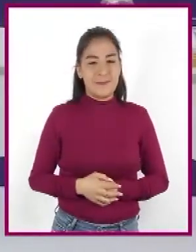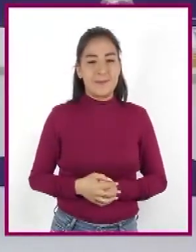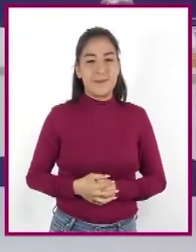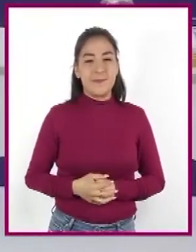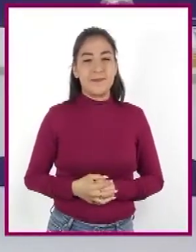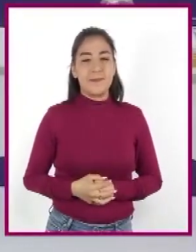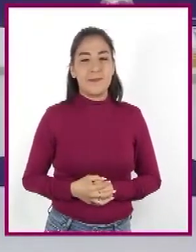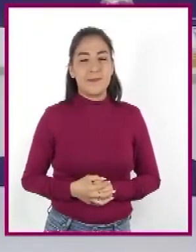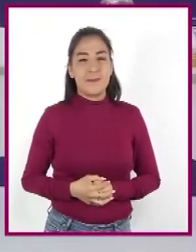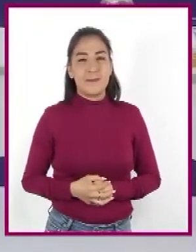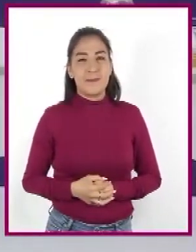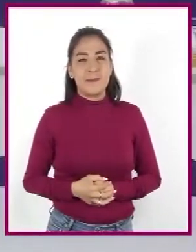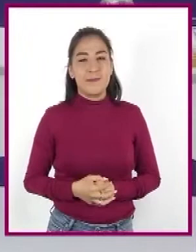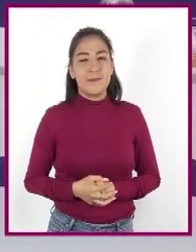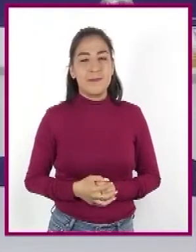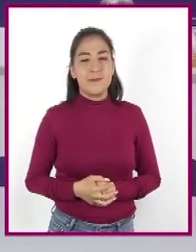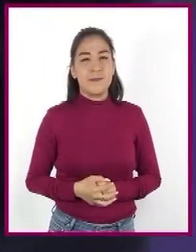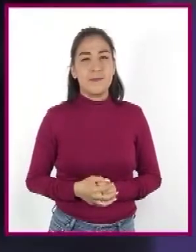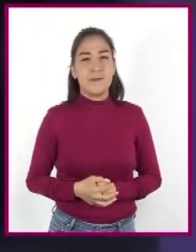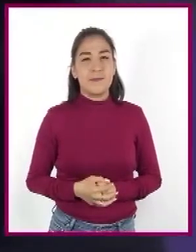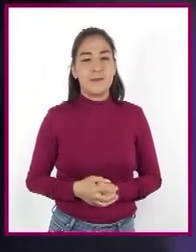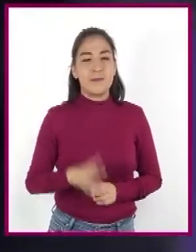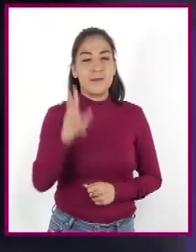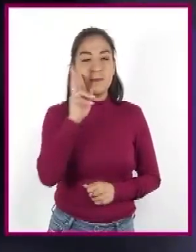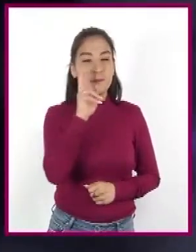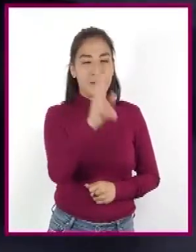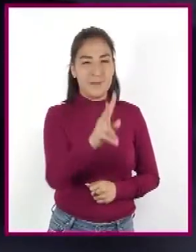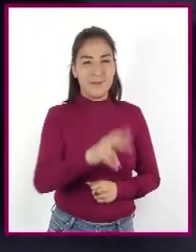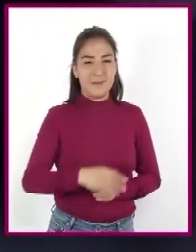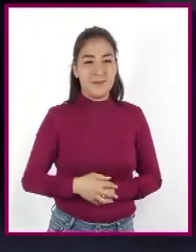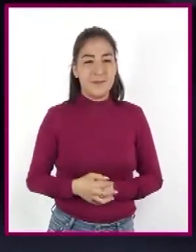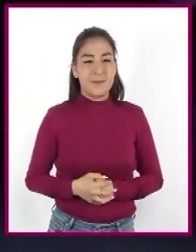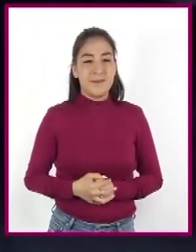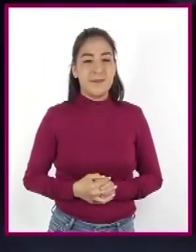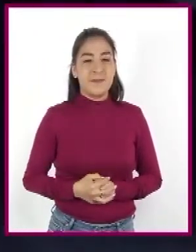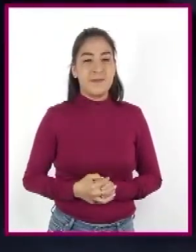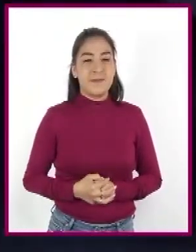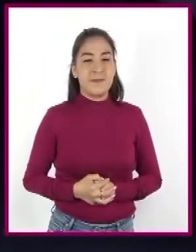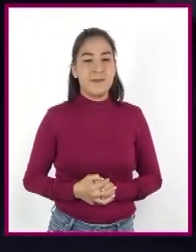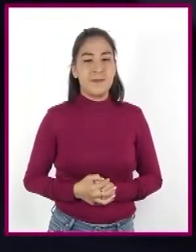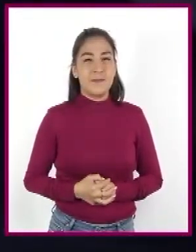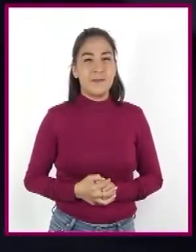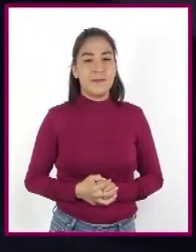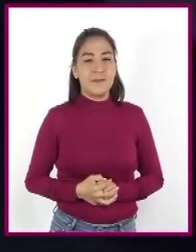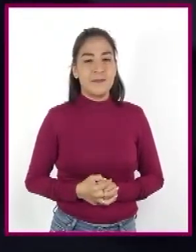lámpara y observen lo que sucede.